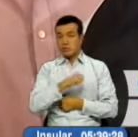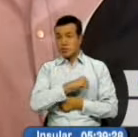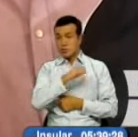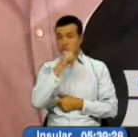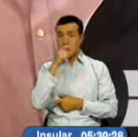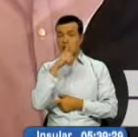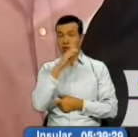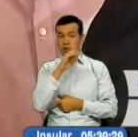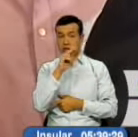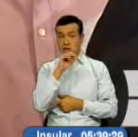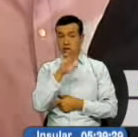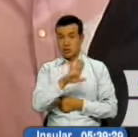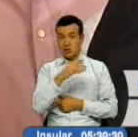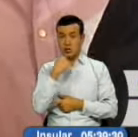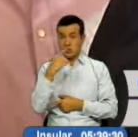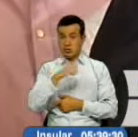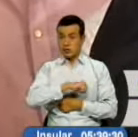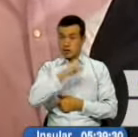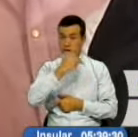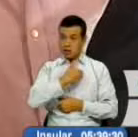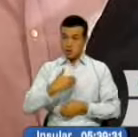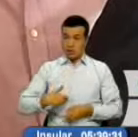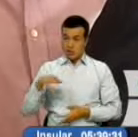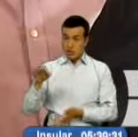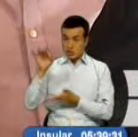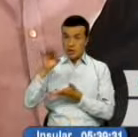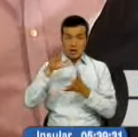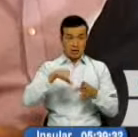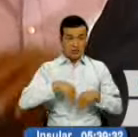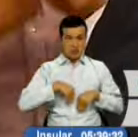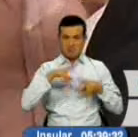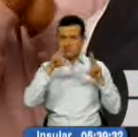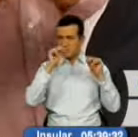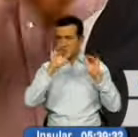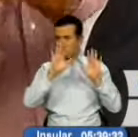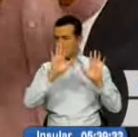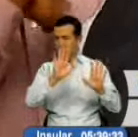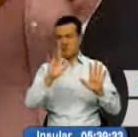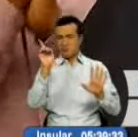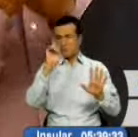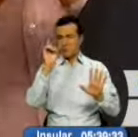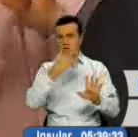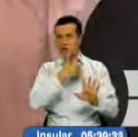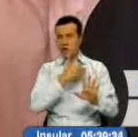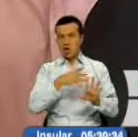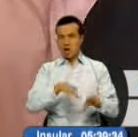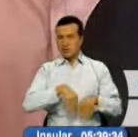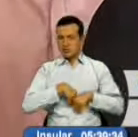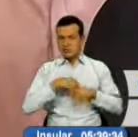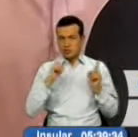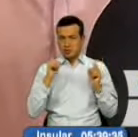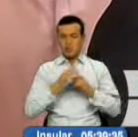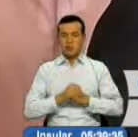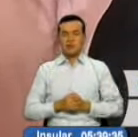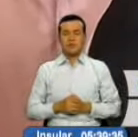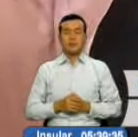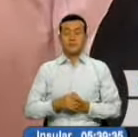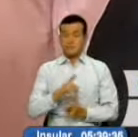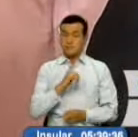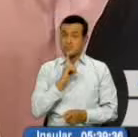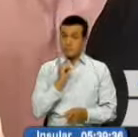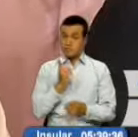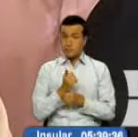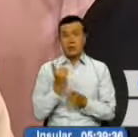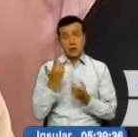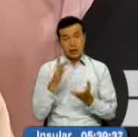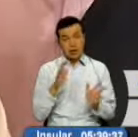por el Consejo Nacional Electoral como presidente electo. Por eso hemos salido a